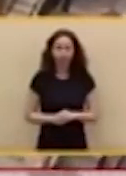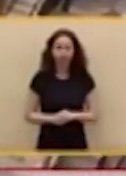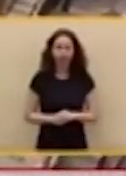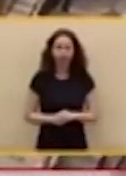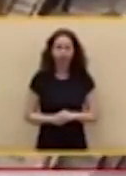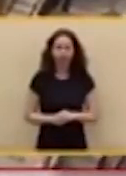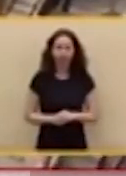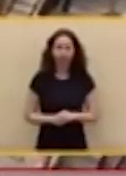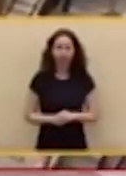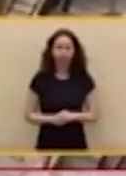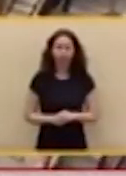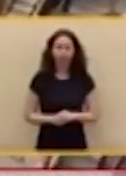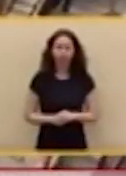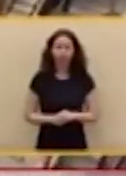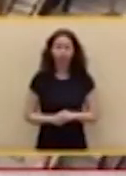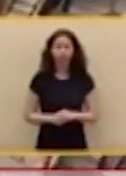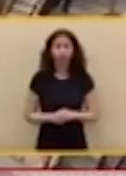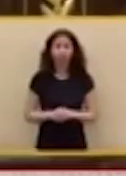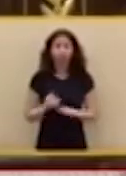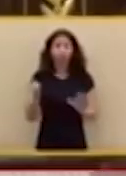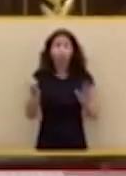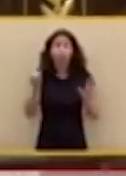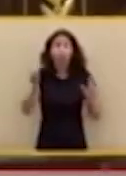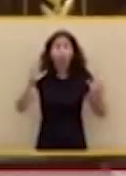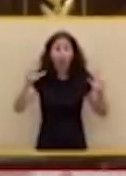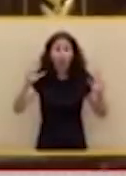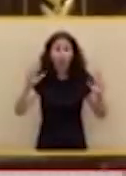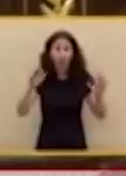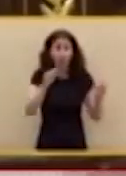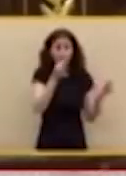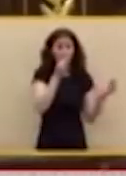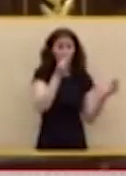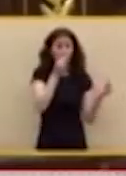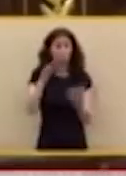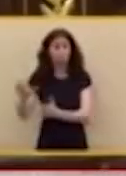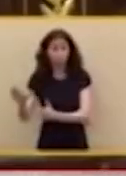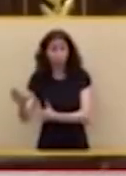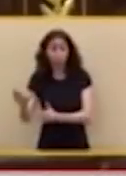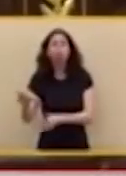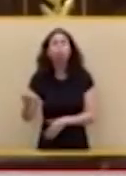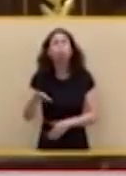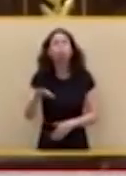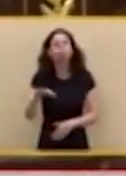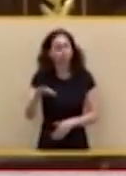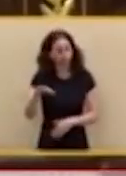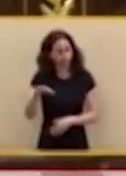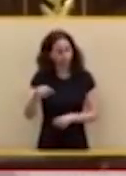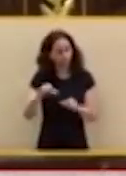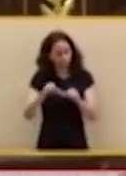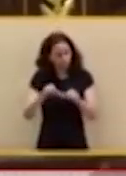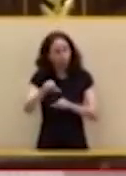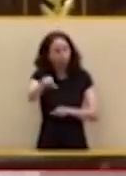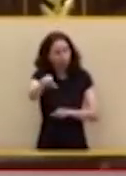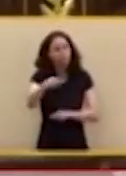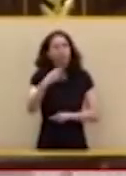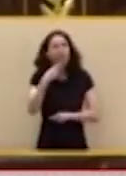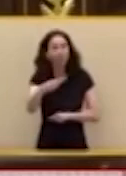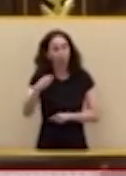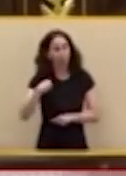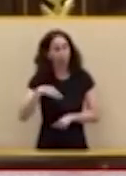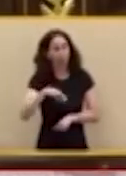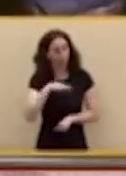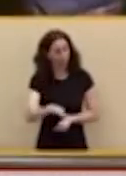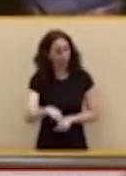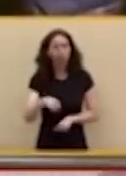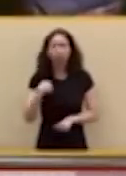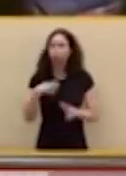Después salió de que su título Un máster, como le dicen Un máster que había Supuestamente cursado en la universidad